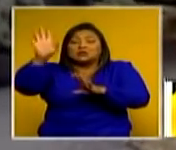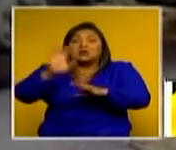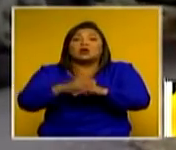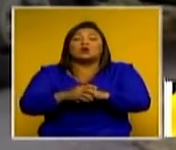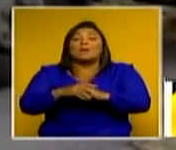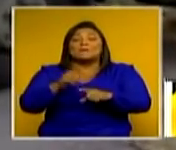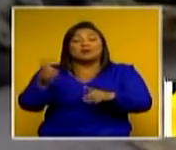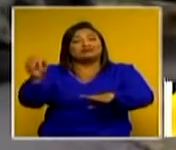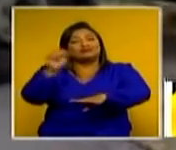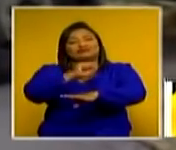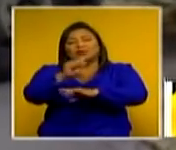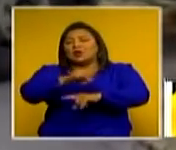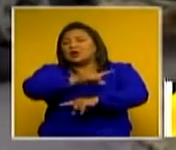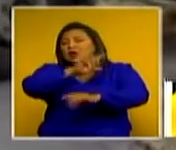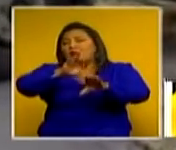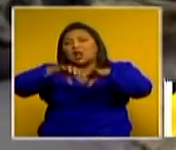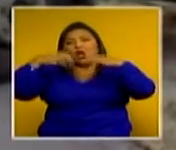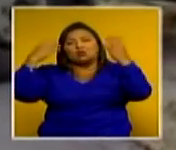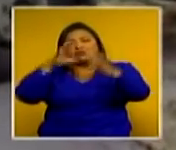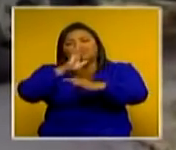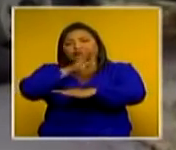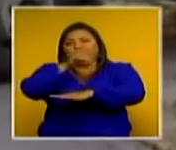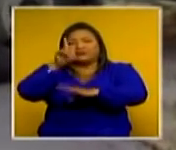a los patios de retención